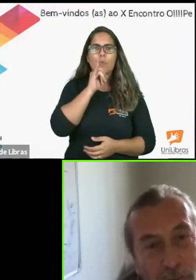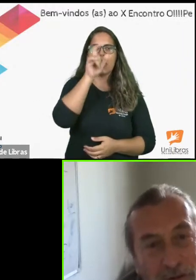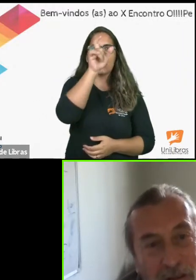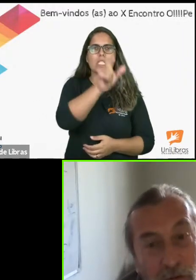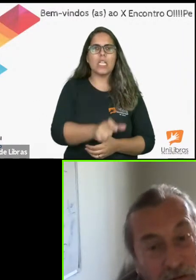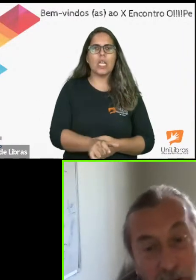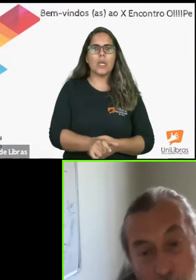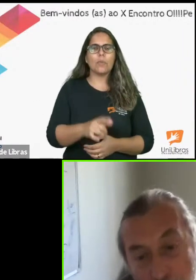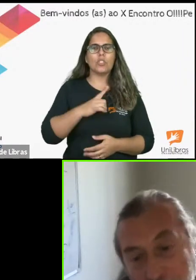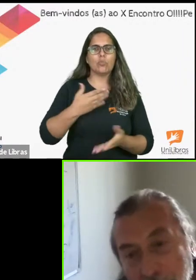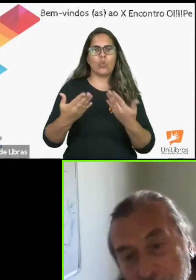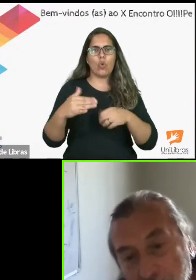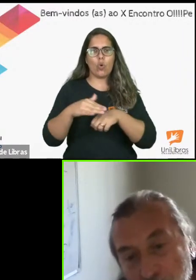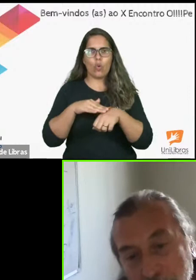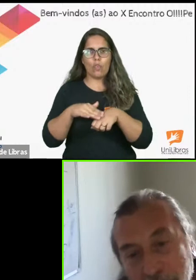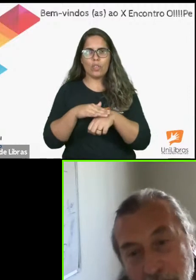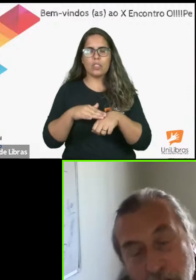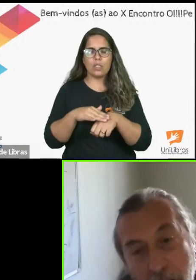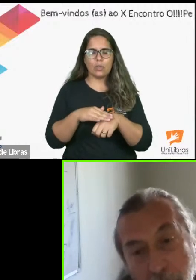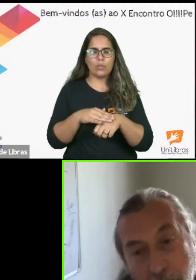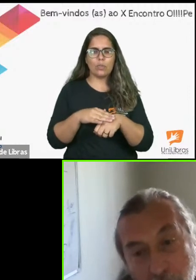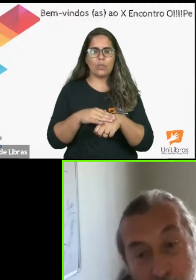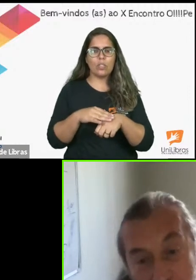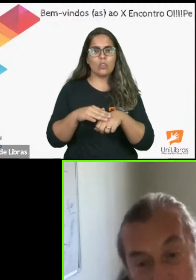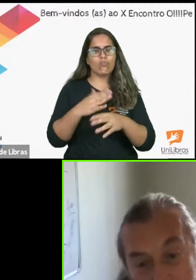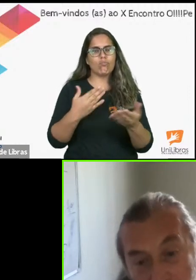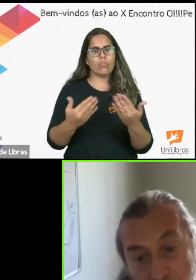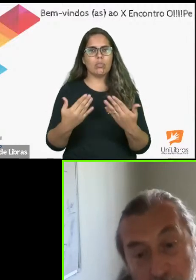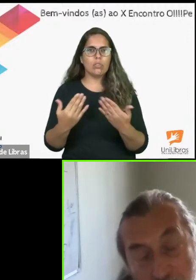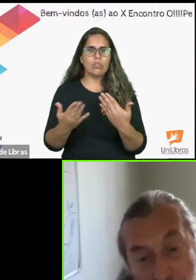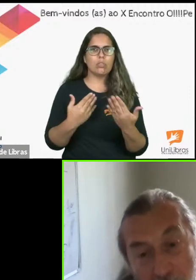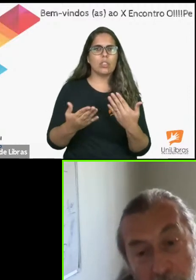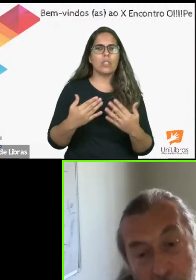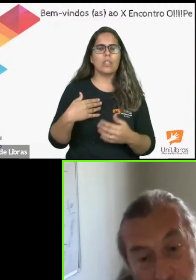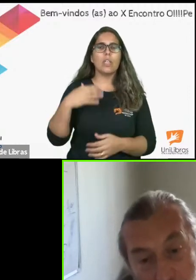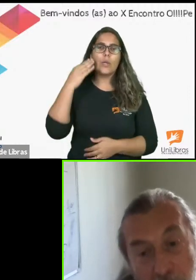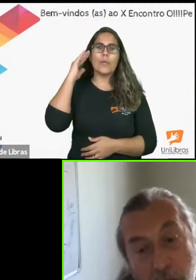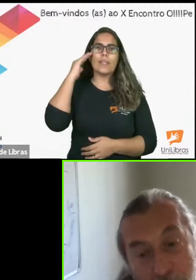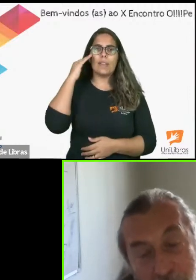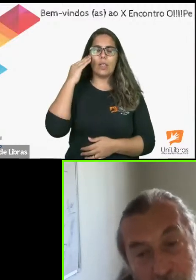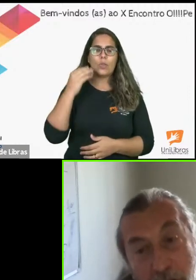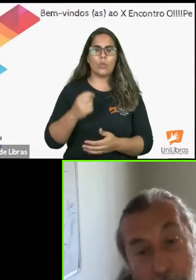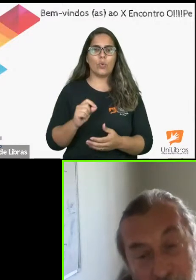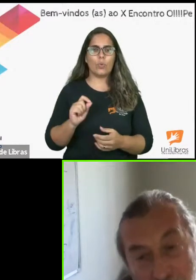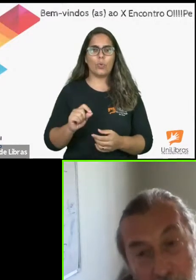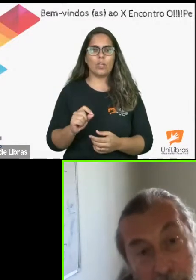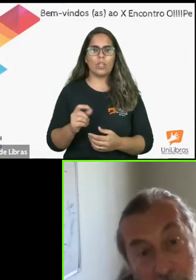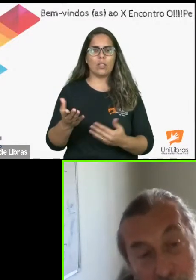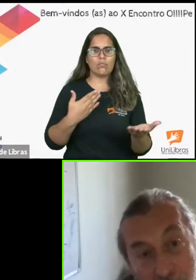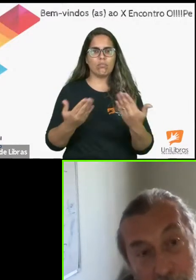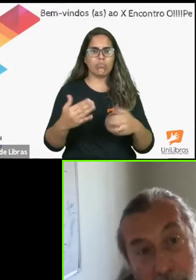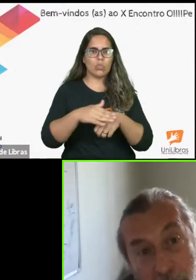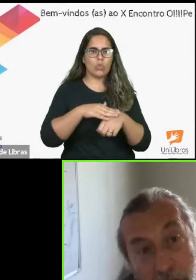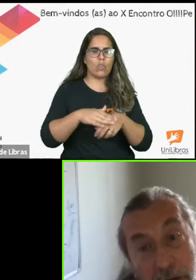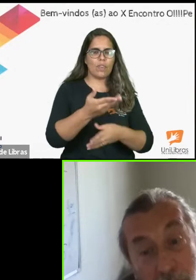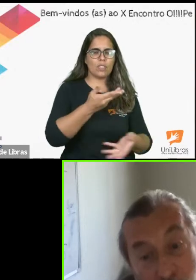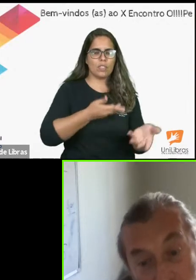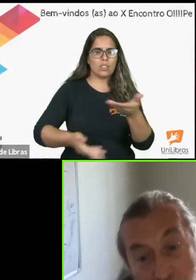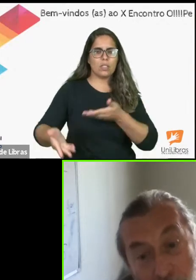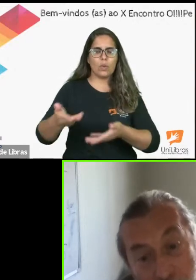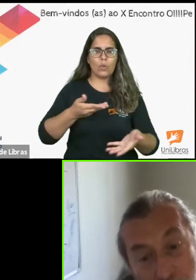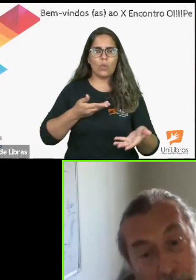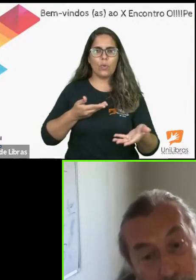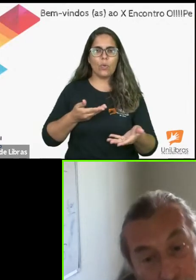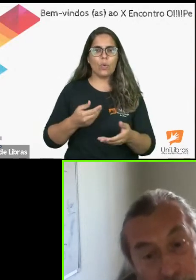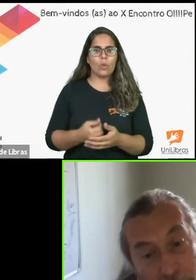estábamos conversando recién, porque esta conversación es, yo entiendo que es una conversación apasionante y que